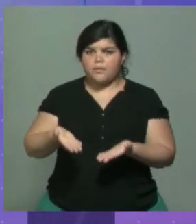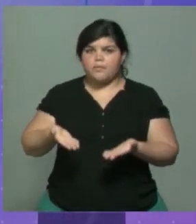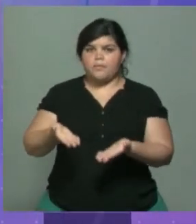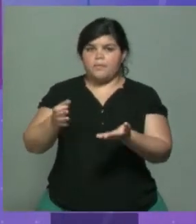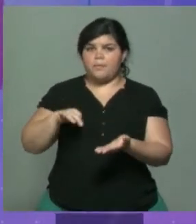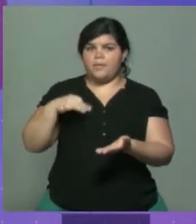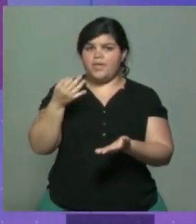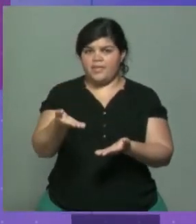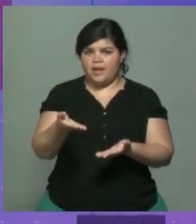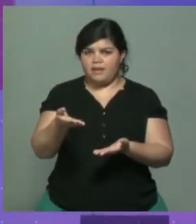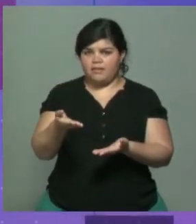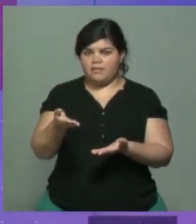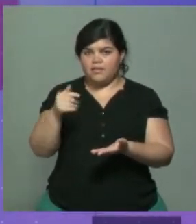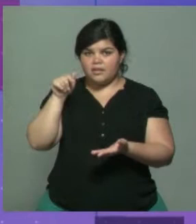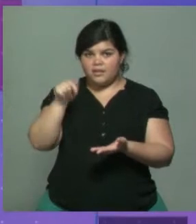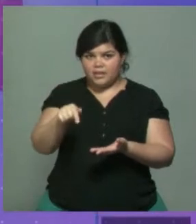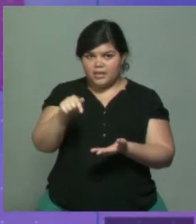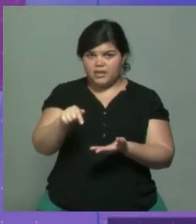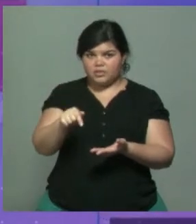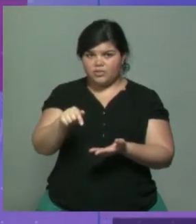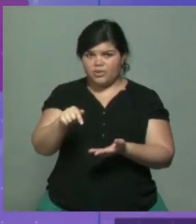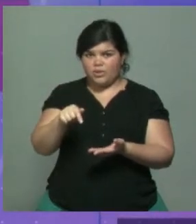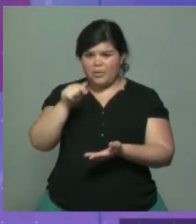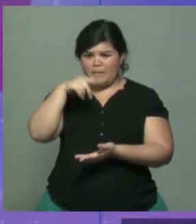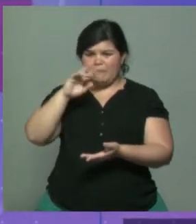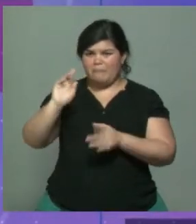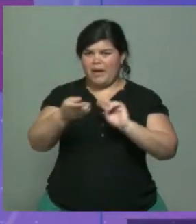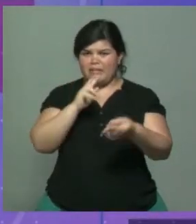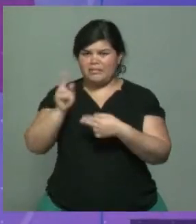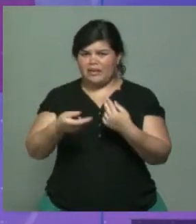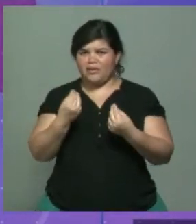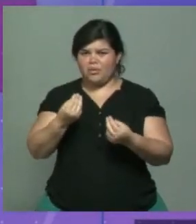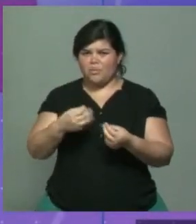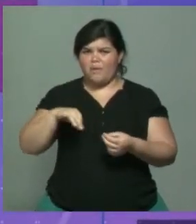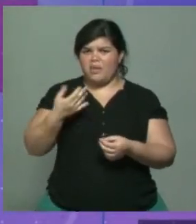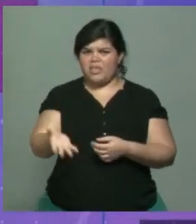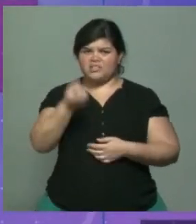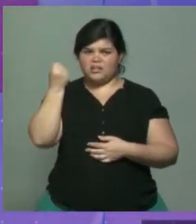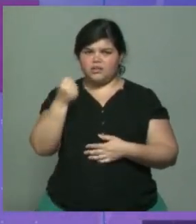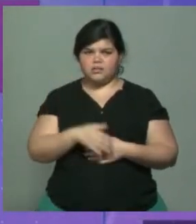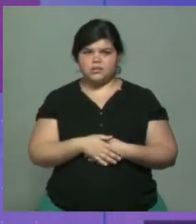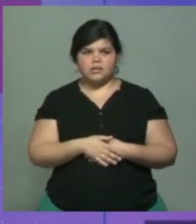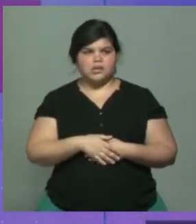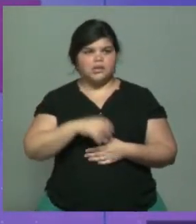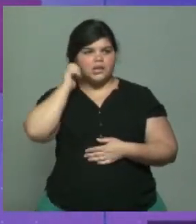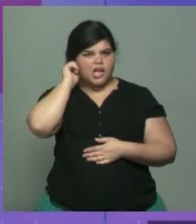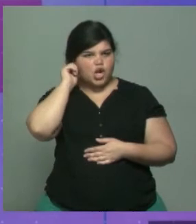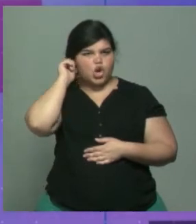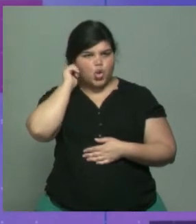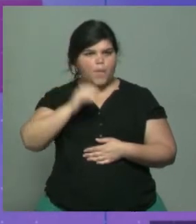y ahora hacer esto, que es sacarles la vida. Que los cumplas inútil, que